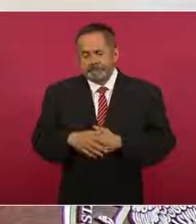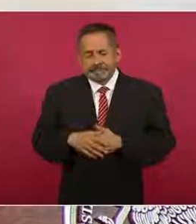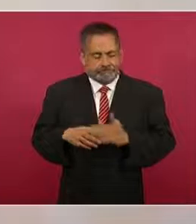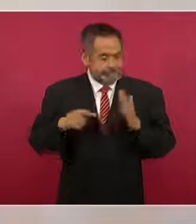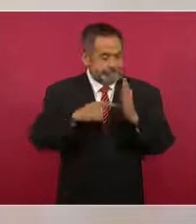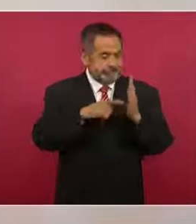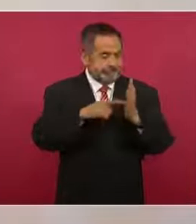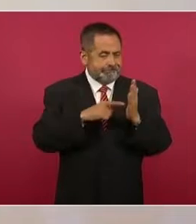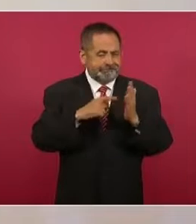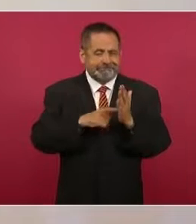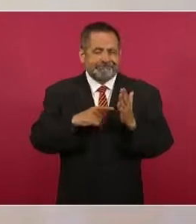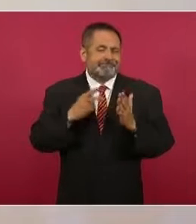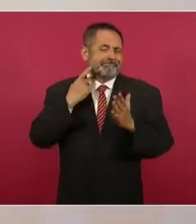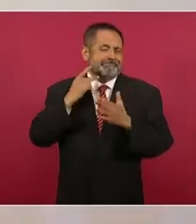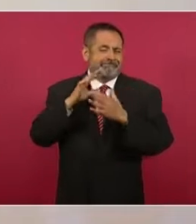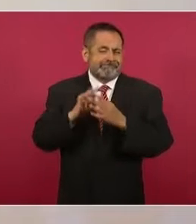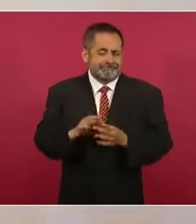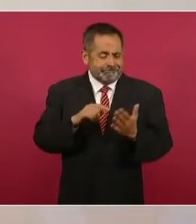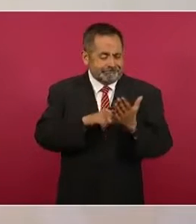política